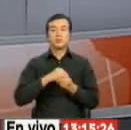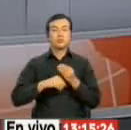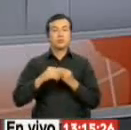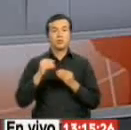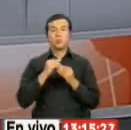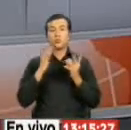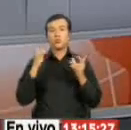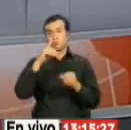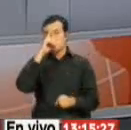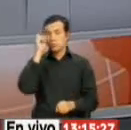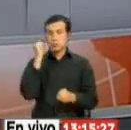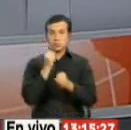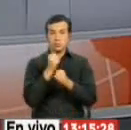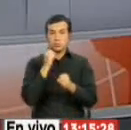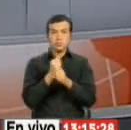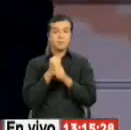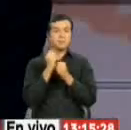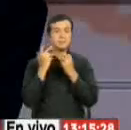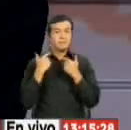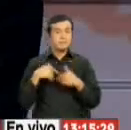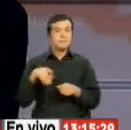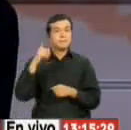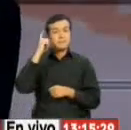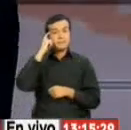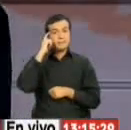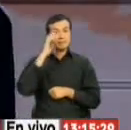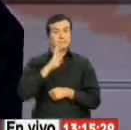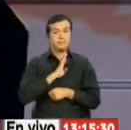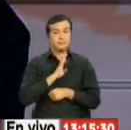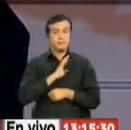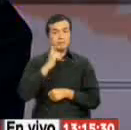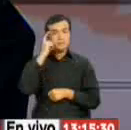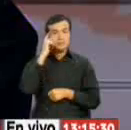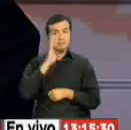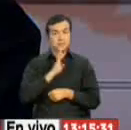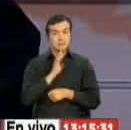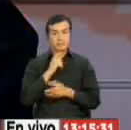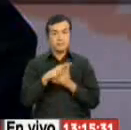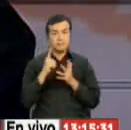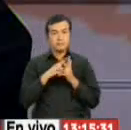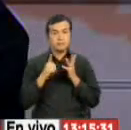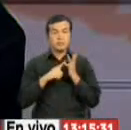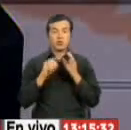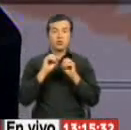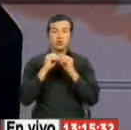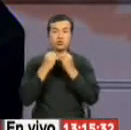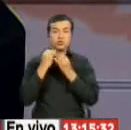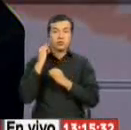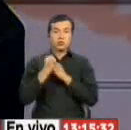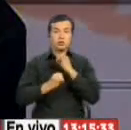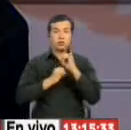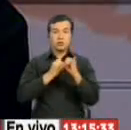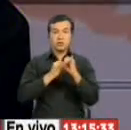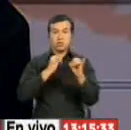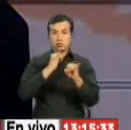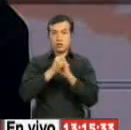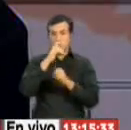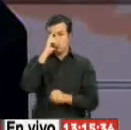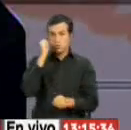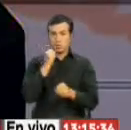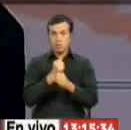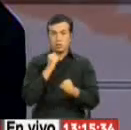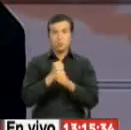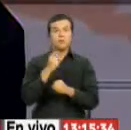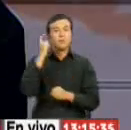de fuentes de empleo en ese sentido considerando técnicamente los factores que establece la organización internacional del trabajo consideramos